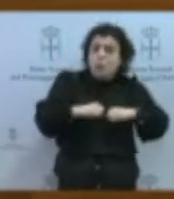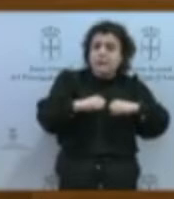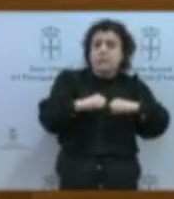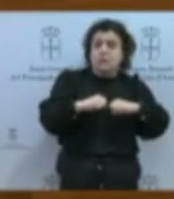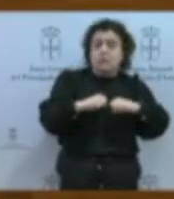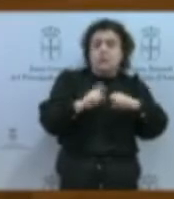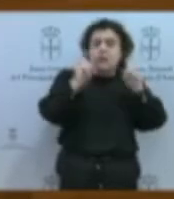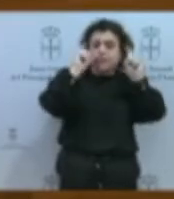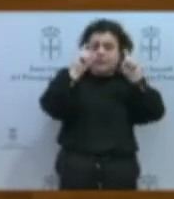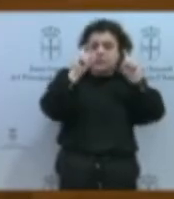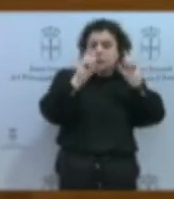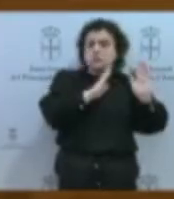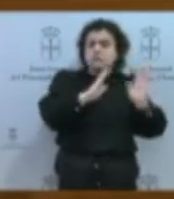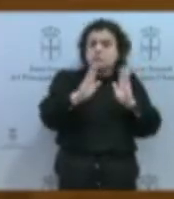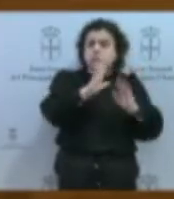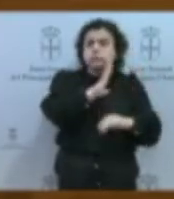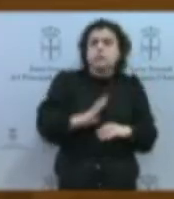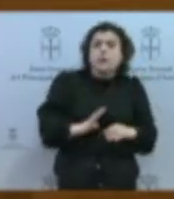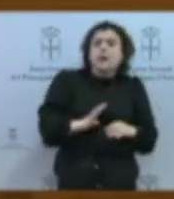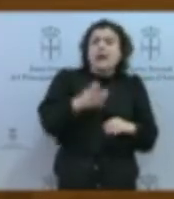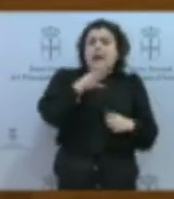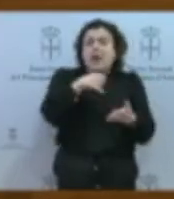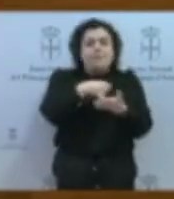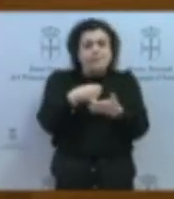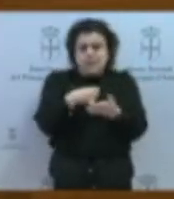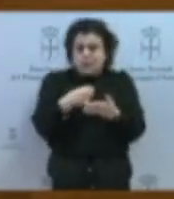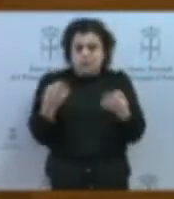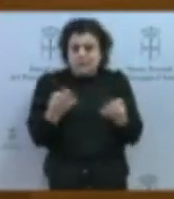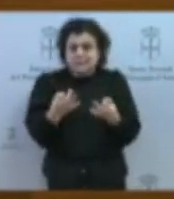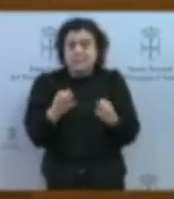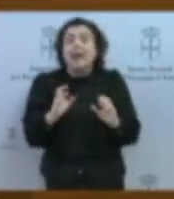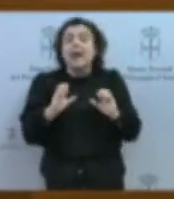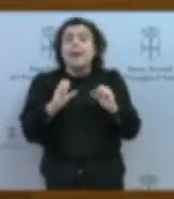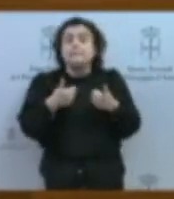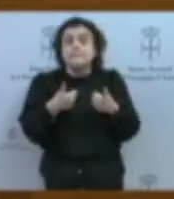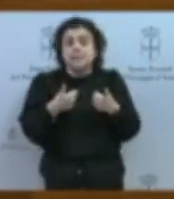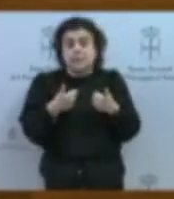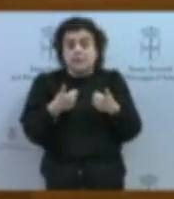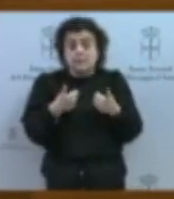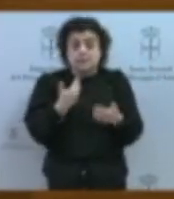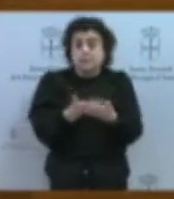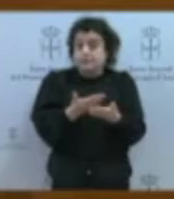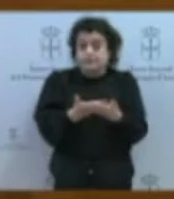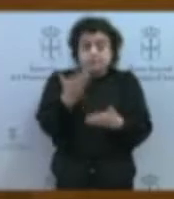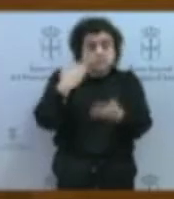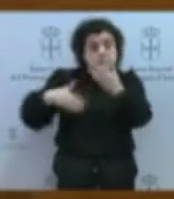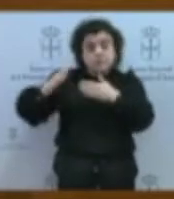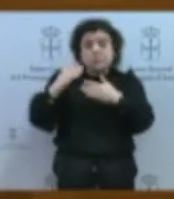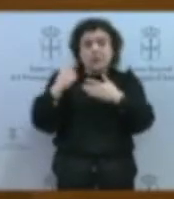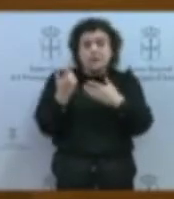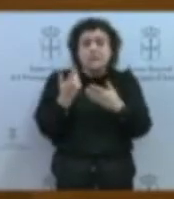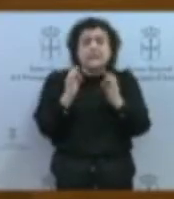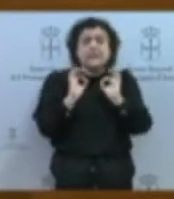flojos? Para empezar, se solicitó en un momento determinado que se estableciese o se tuviese en cuenta las vacantes